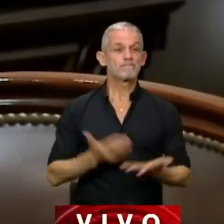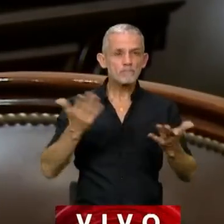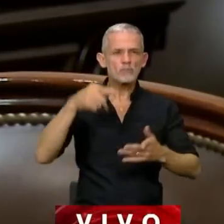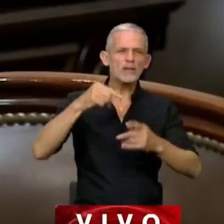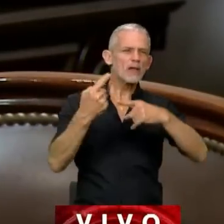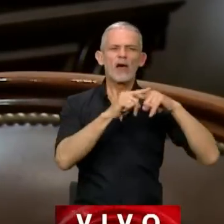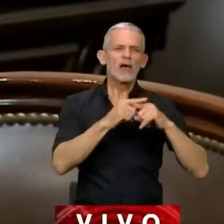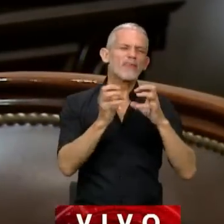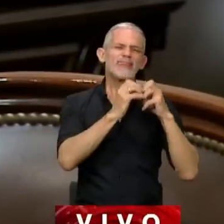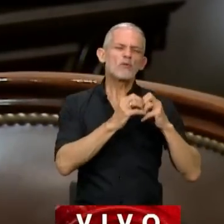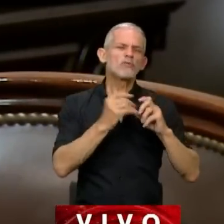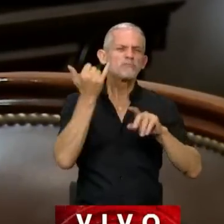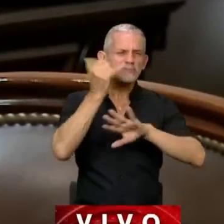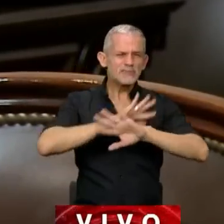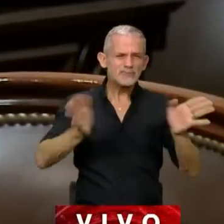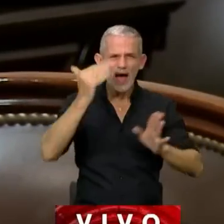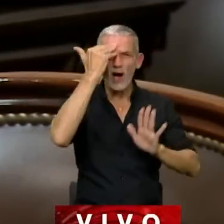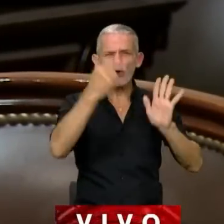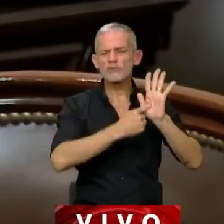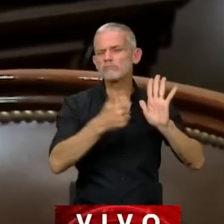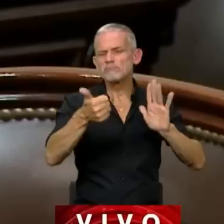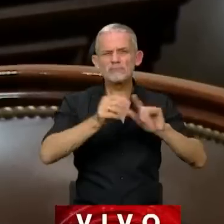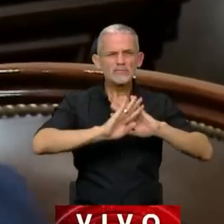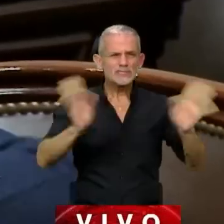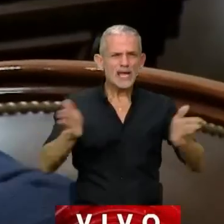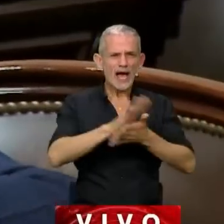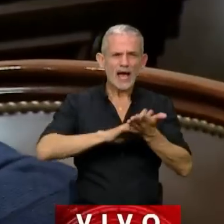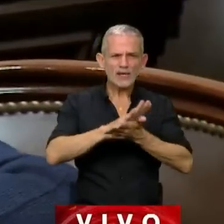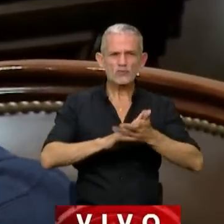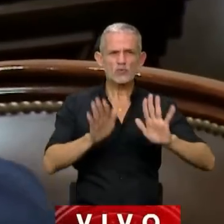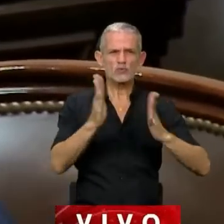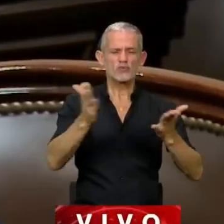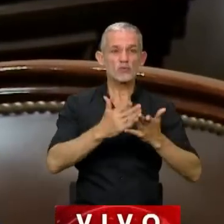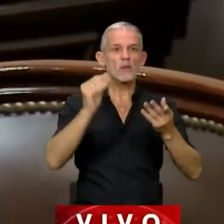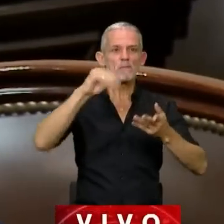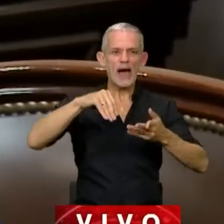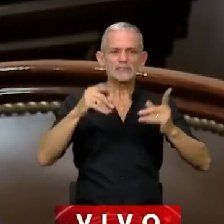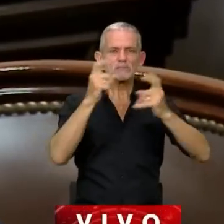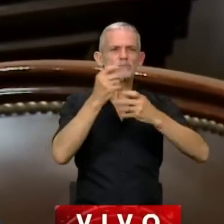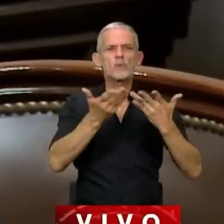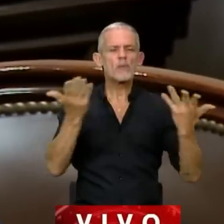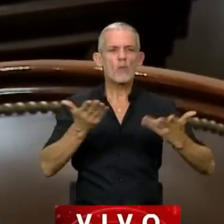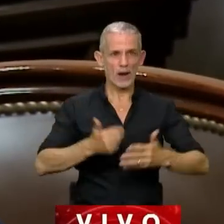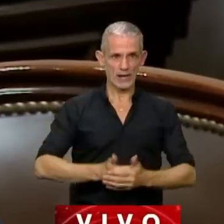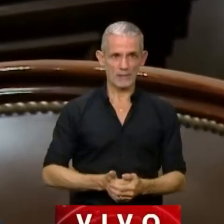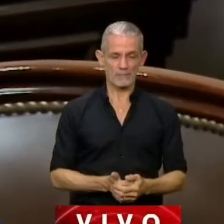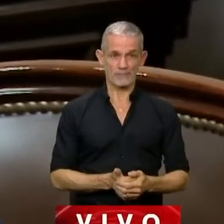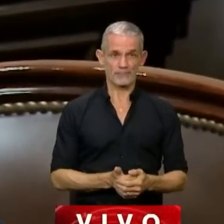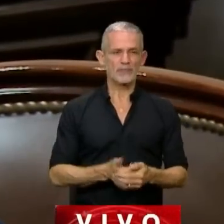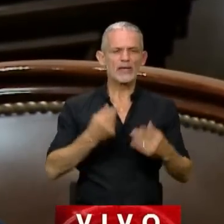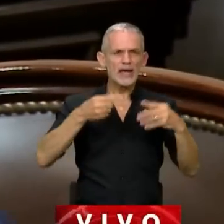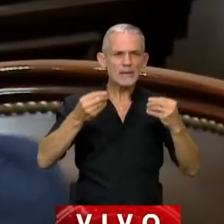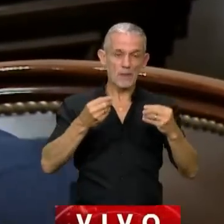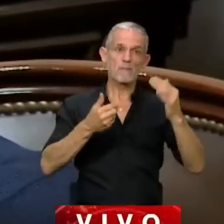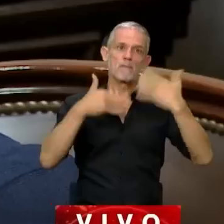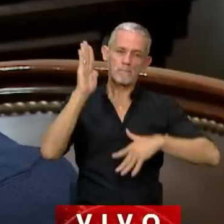que esta discusión está superada constitucionalmente. Pero esto tiene otro agravante, y es el agravante